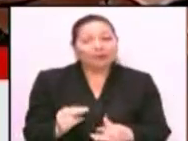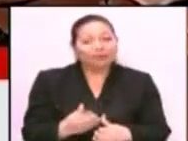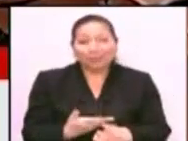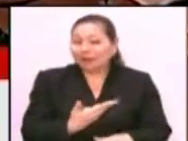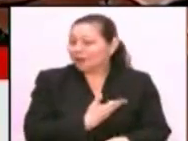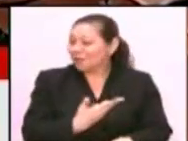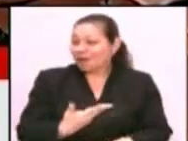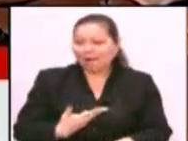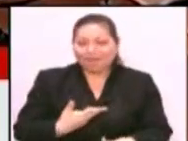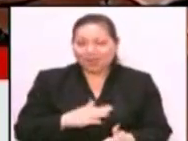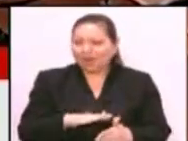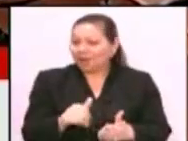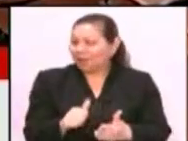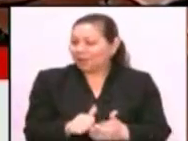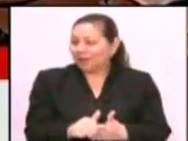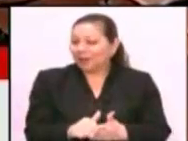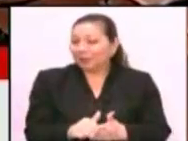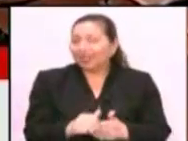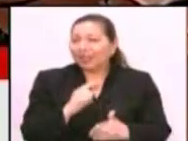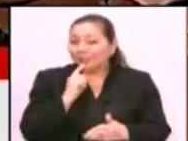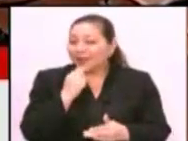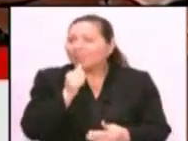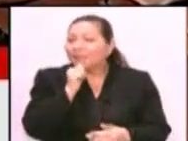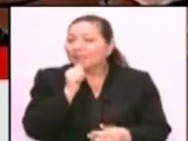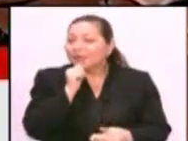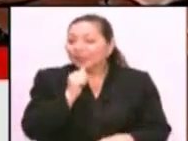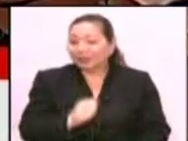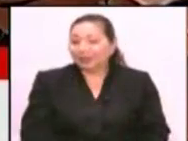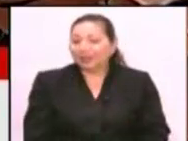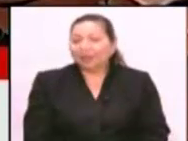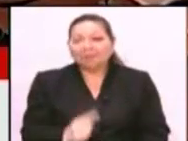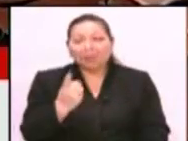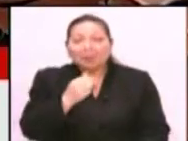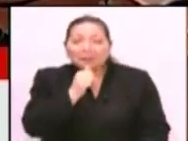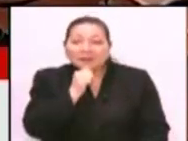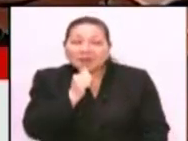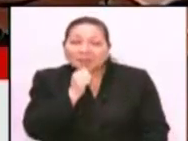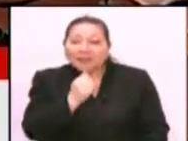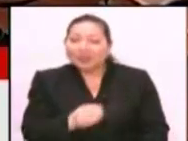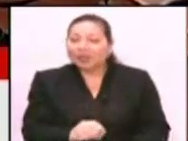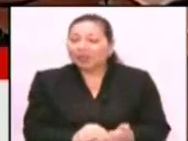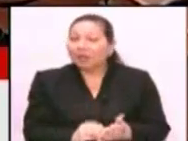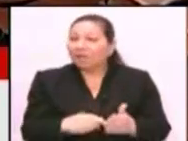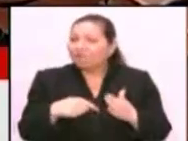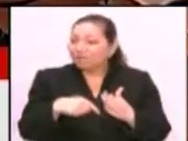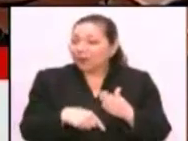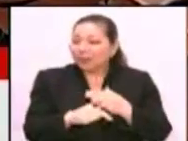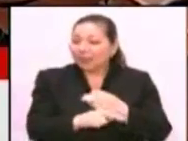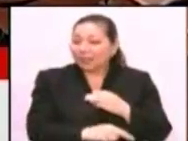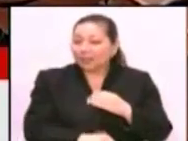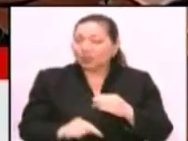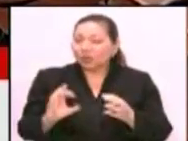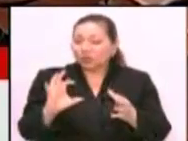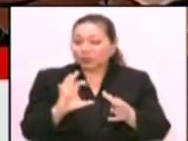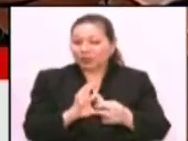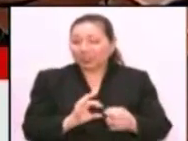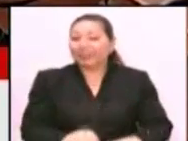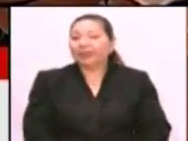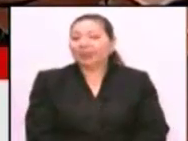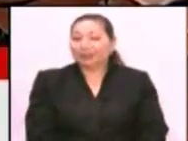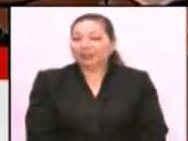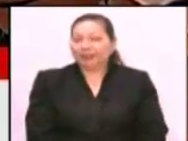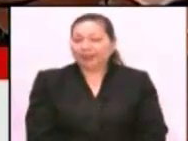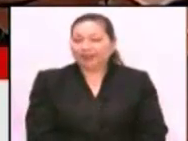el gobierno. Todos los participantes eran privados, fundaciones privadas y un fondo de las Naciones Unidas.